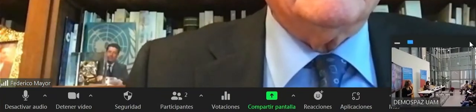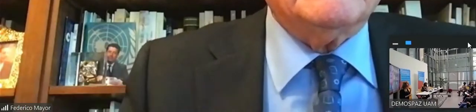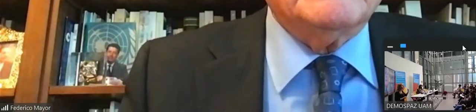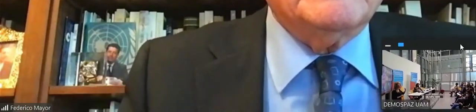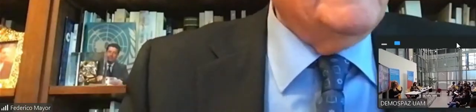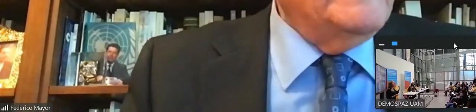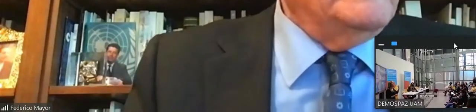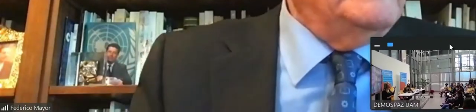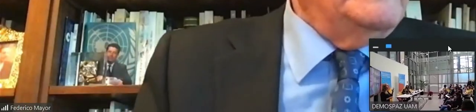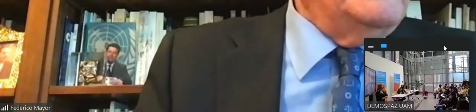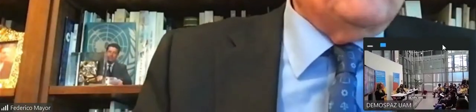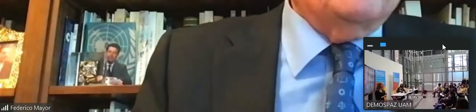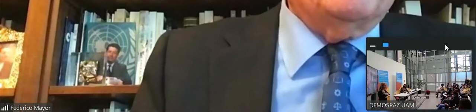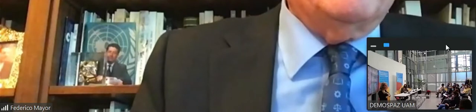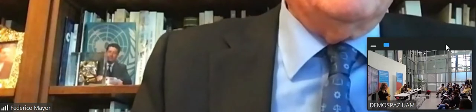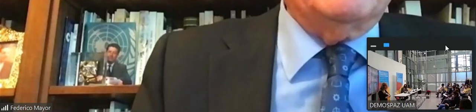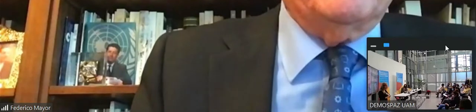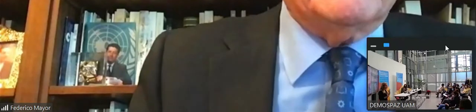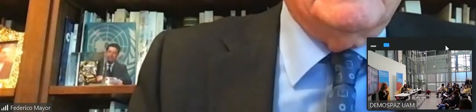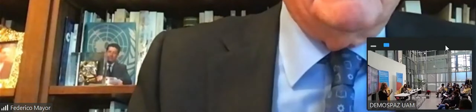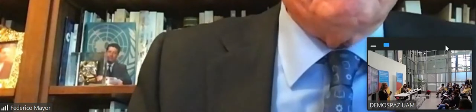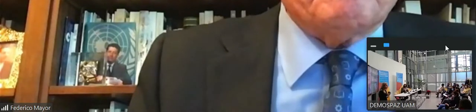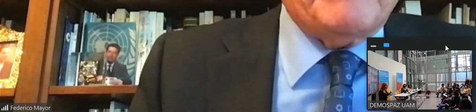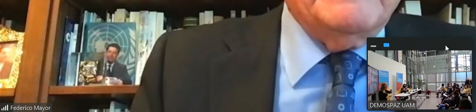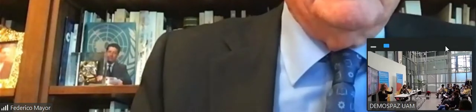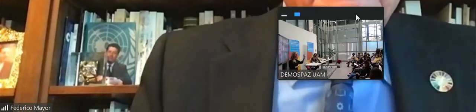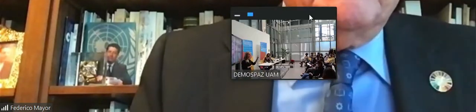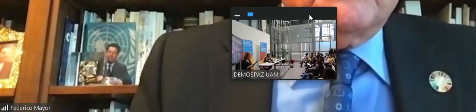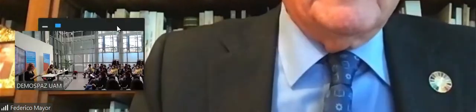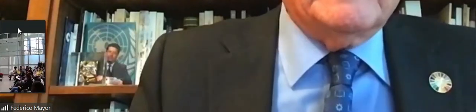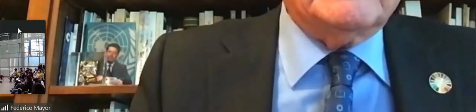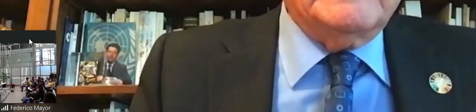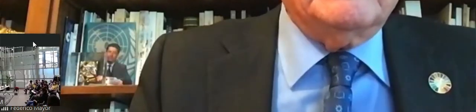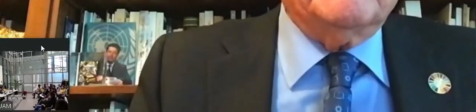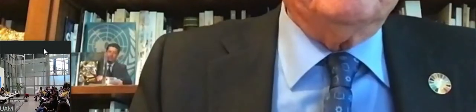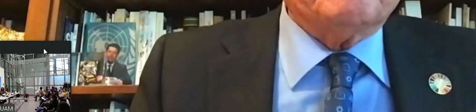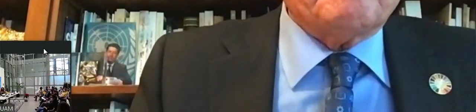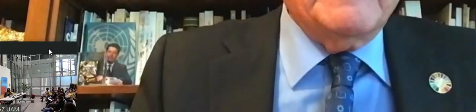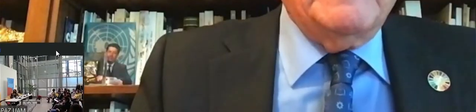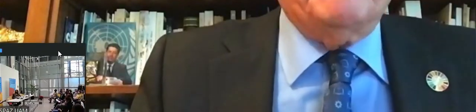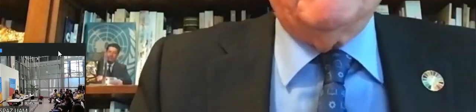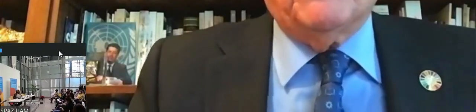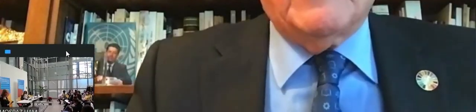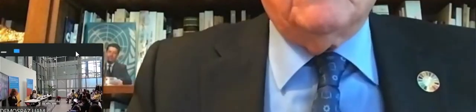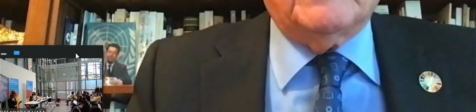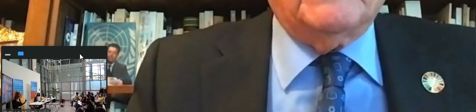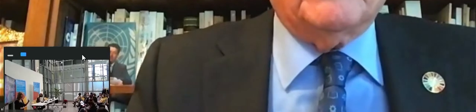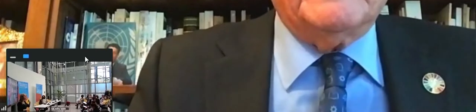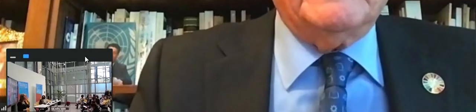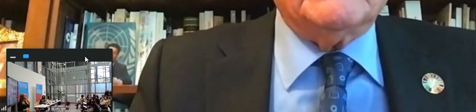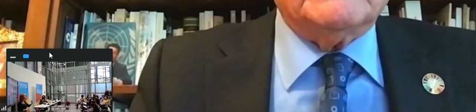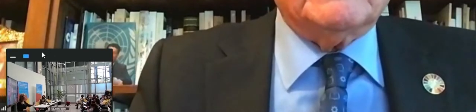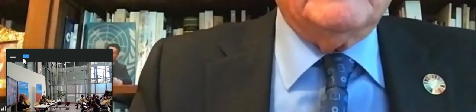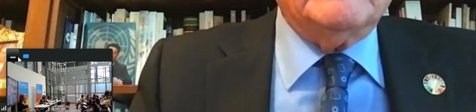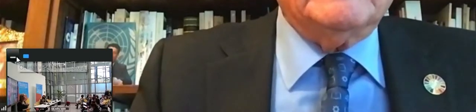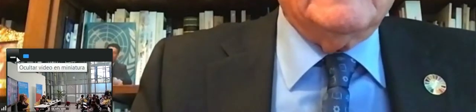concejala de Convivencia y Diversidad de Vitoria-Gasteiz. En primer lugar, lo que quiero